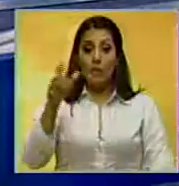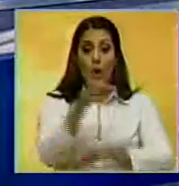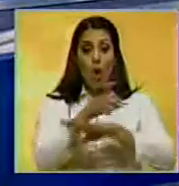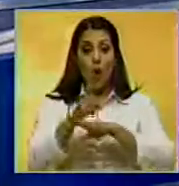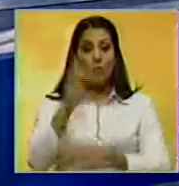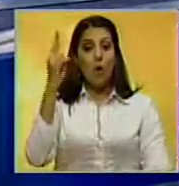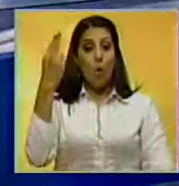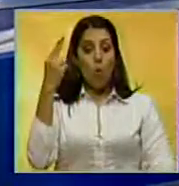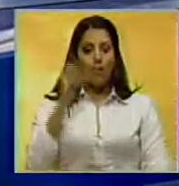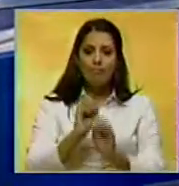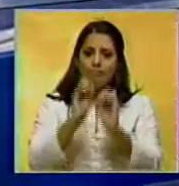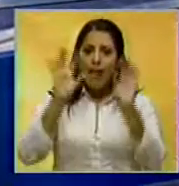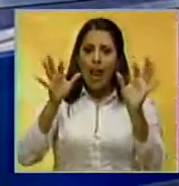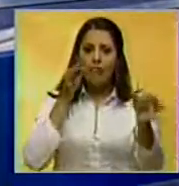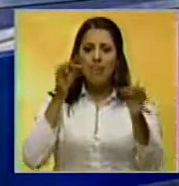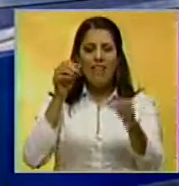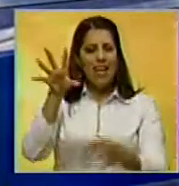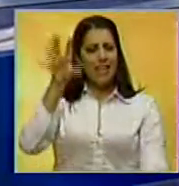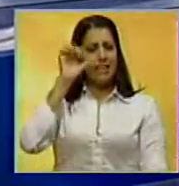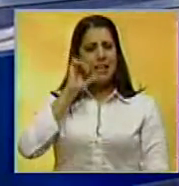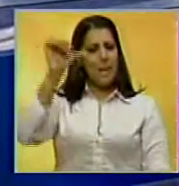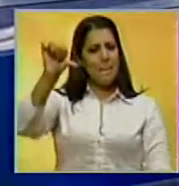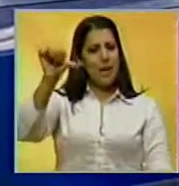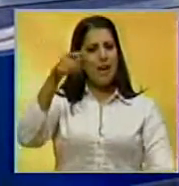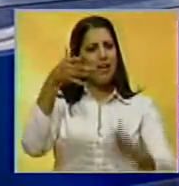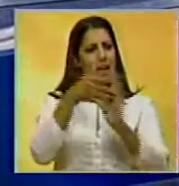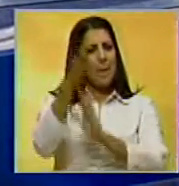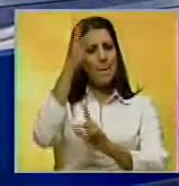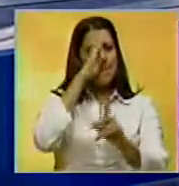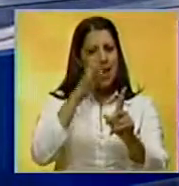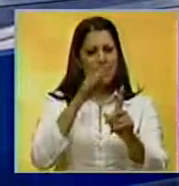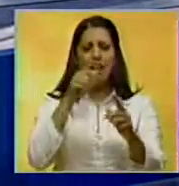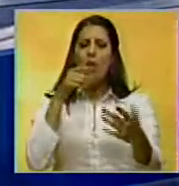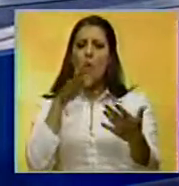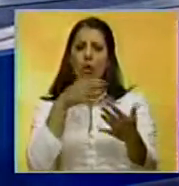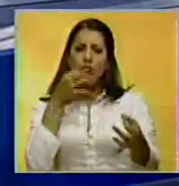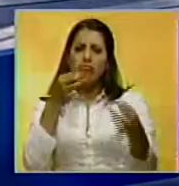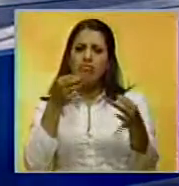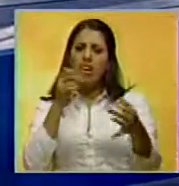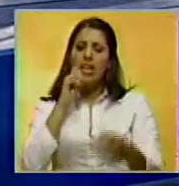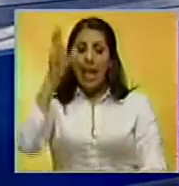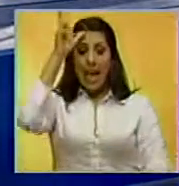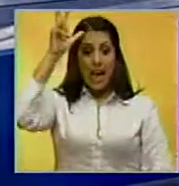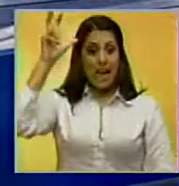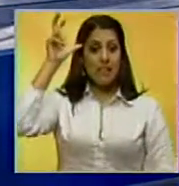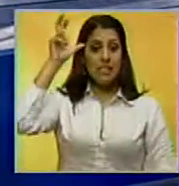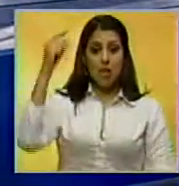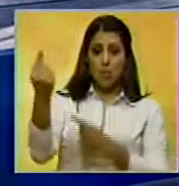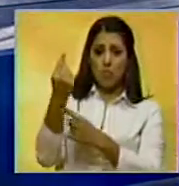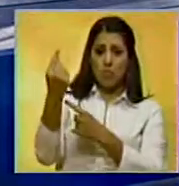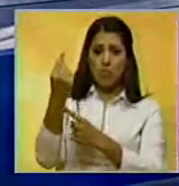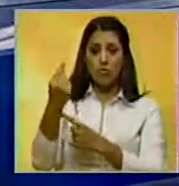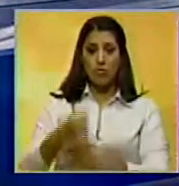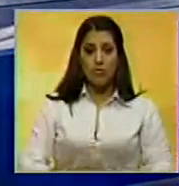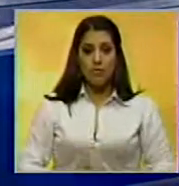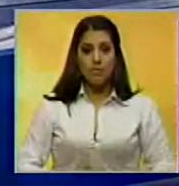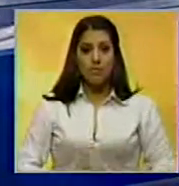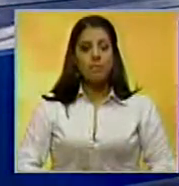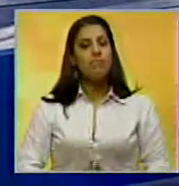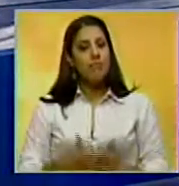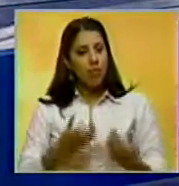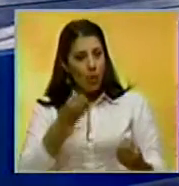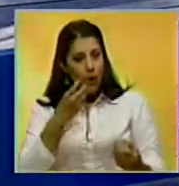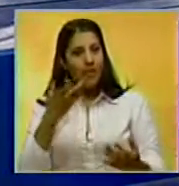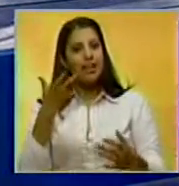eterno de uruguay aclaró que fue un malentendido el conflicto con brasil tras declaraciones del canciller rodolfo nin novoa quien